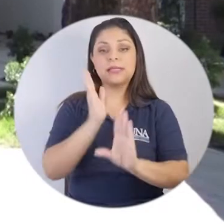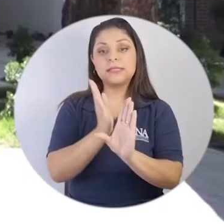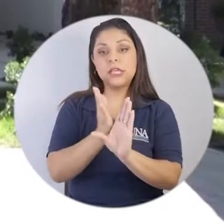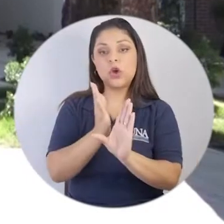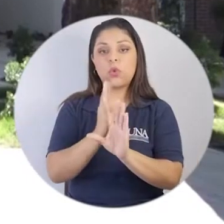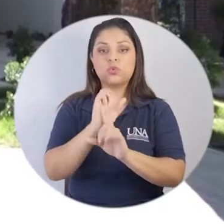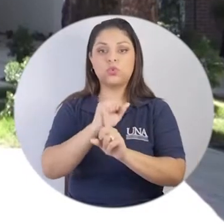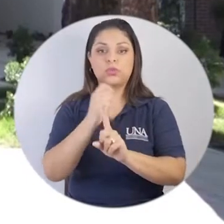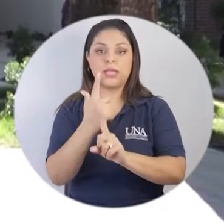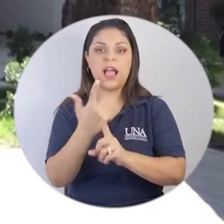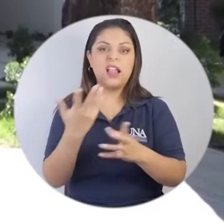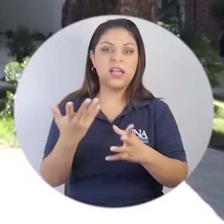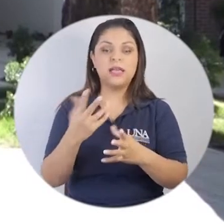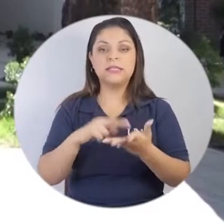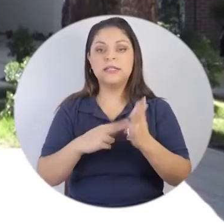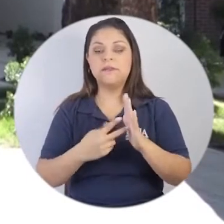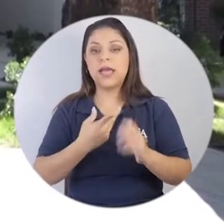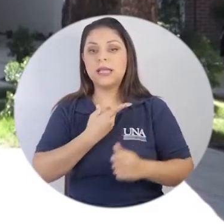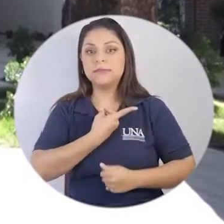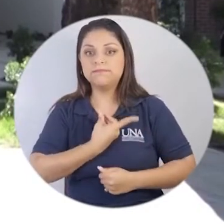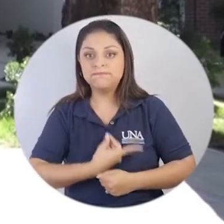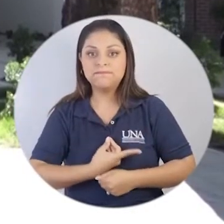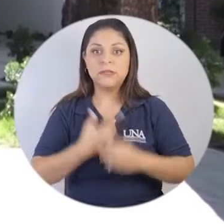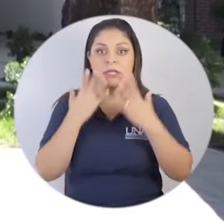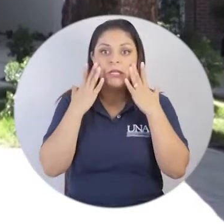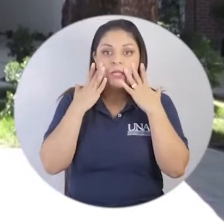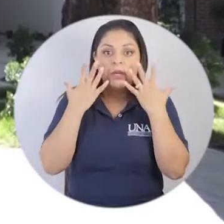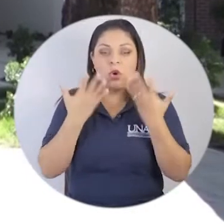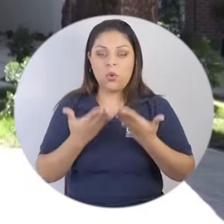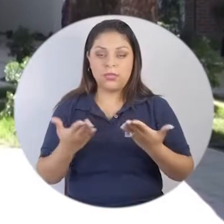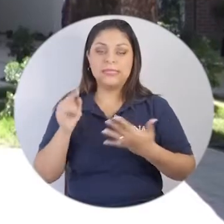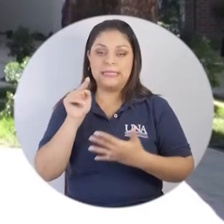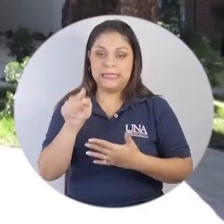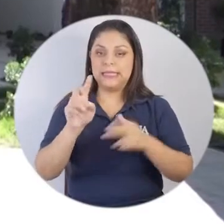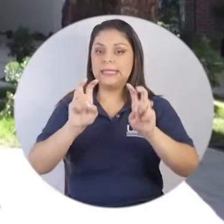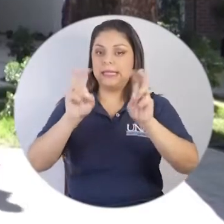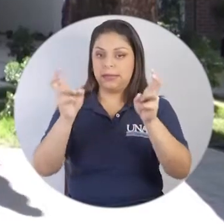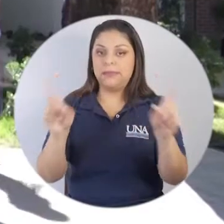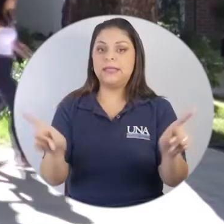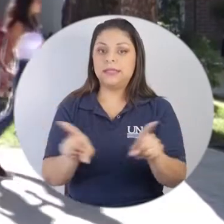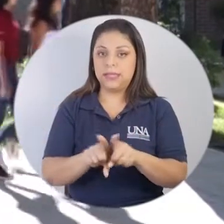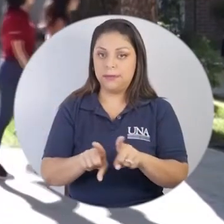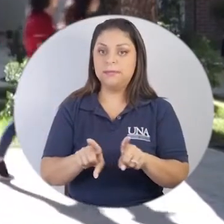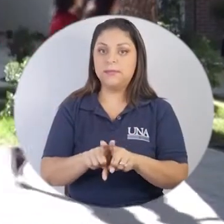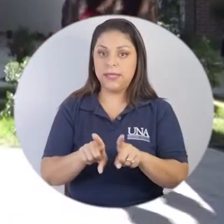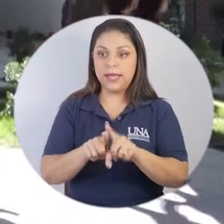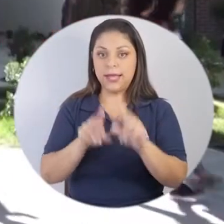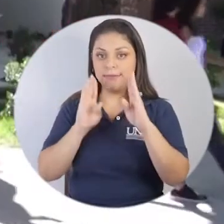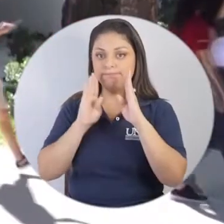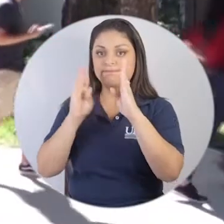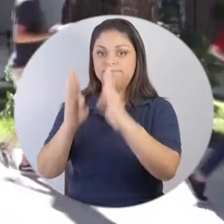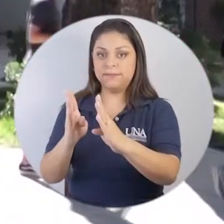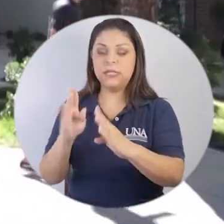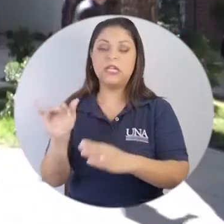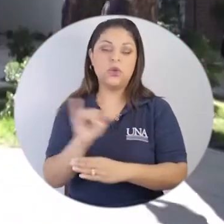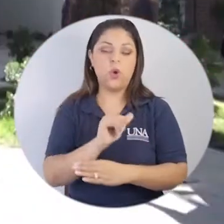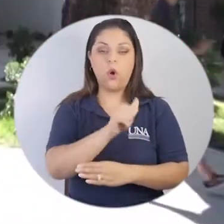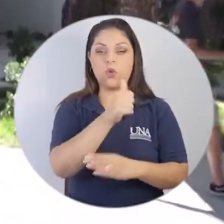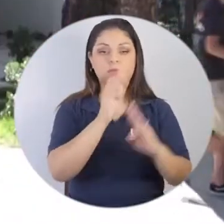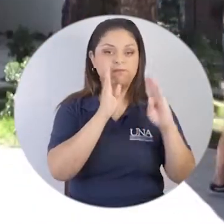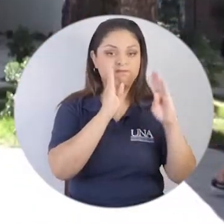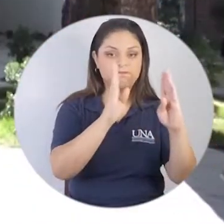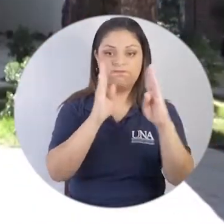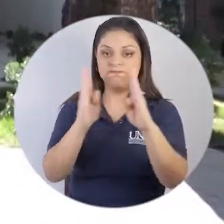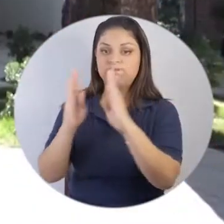¿verdad? Por las situaciones de ansiedad, de depresión, y claro, hay lógicamente que abordar esa temática también, ¿verdad? Igual que con el resto